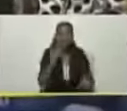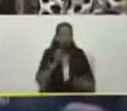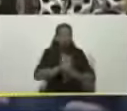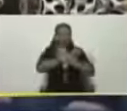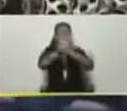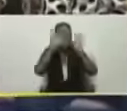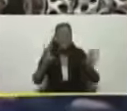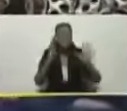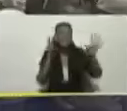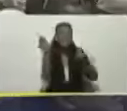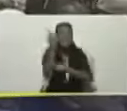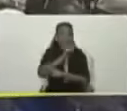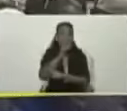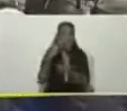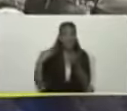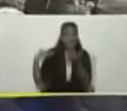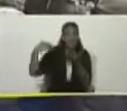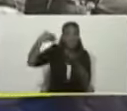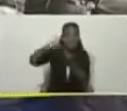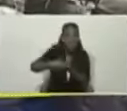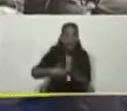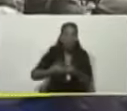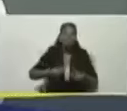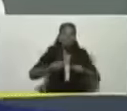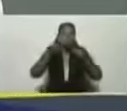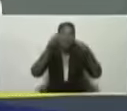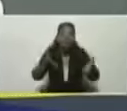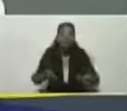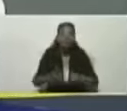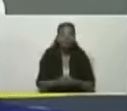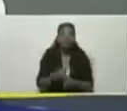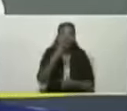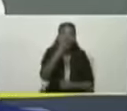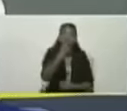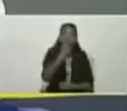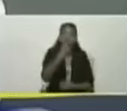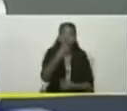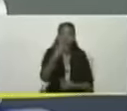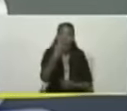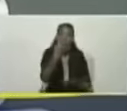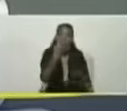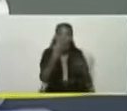estos 7 meses, hemos entregado